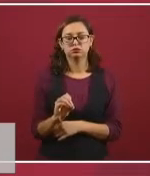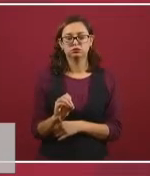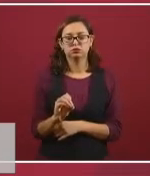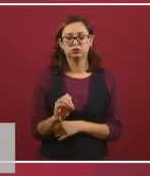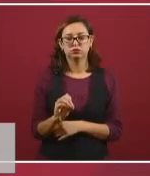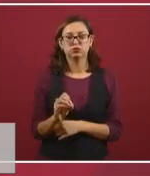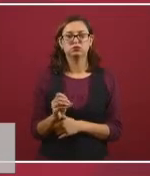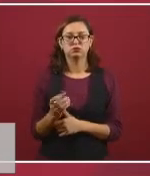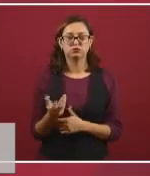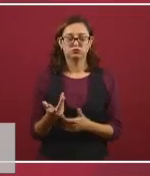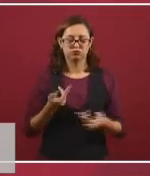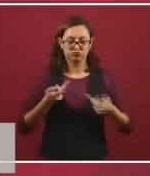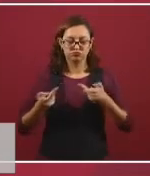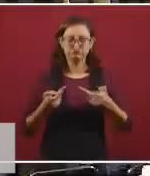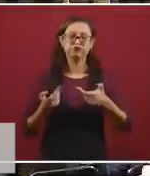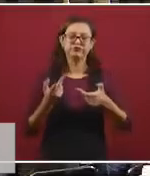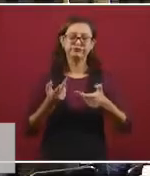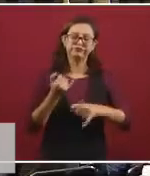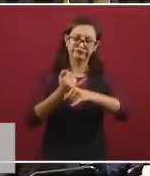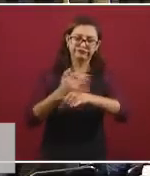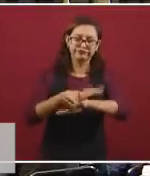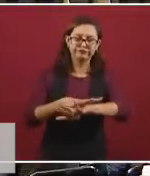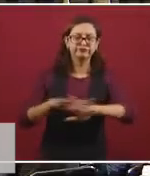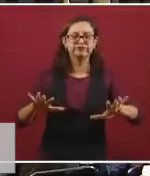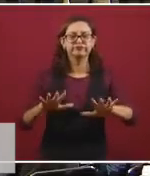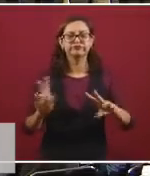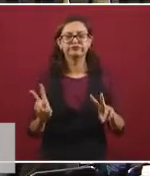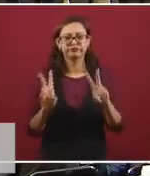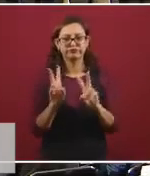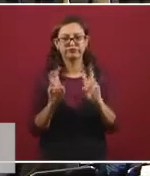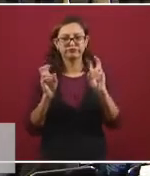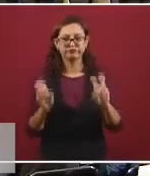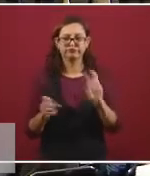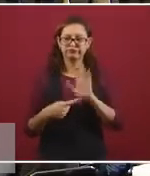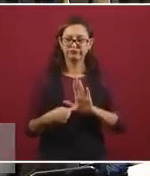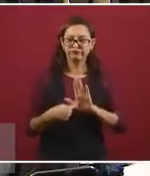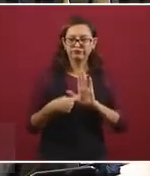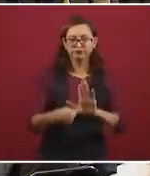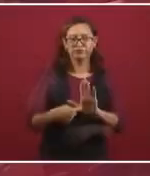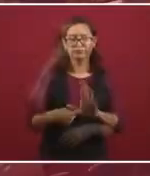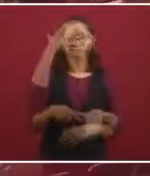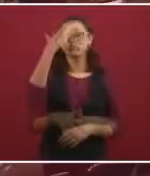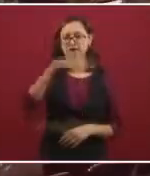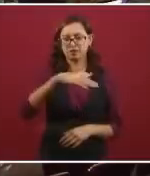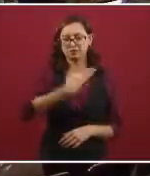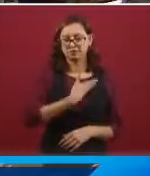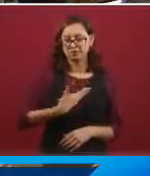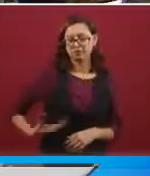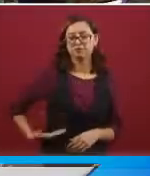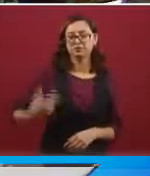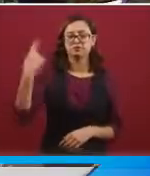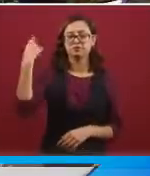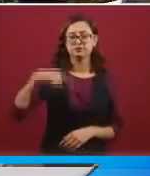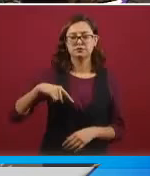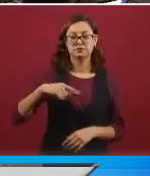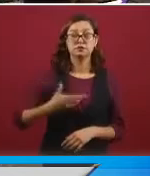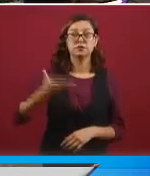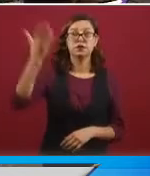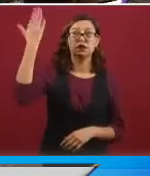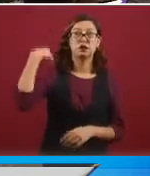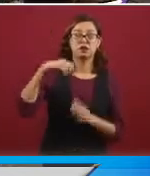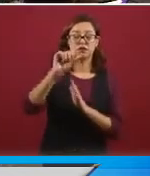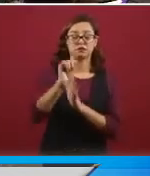La utilización de facturas falsas para elevación fiscal será delito grave sin derecho a fianza. Evaluación del